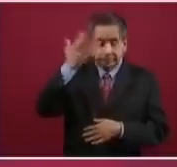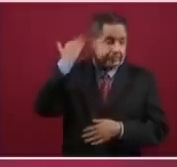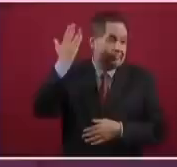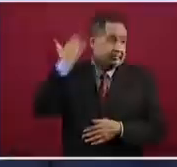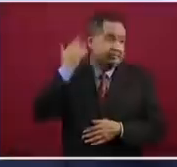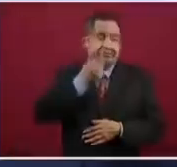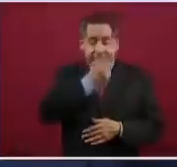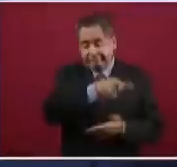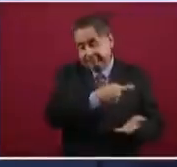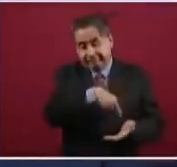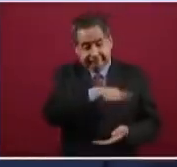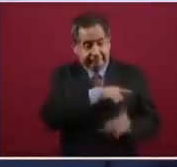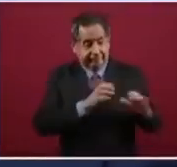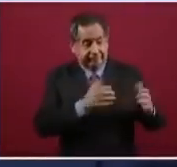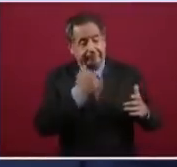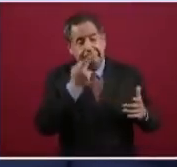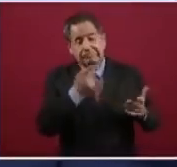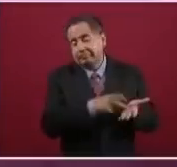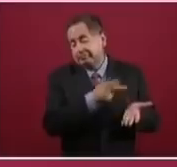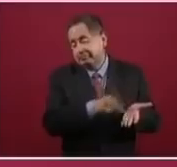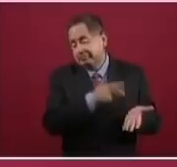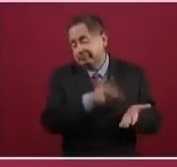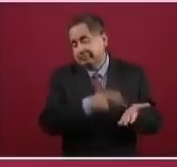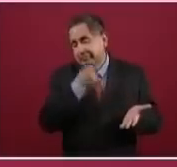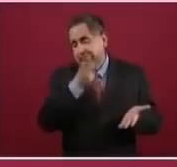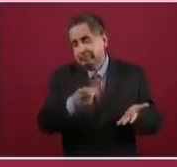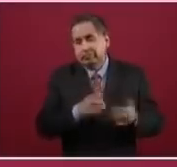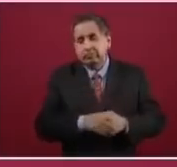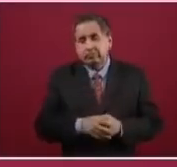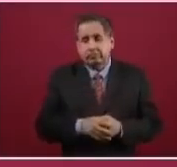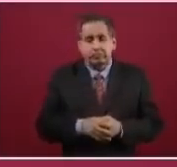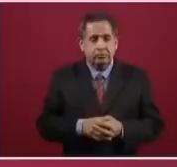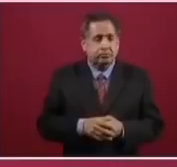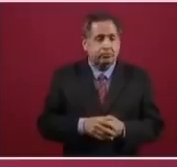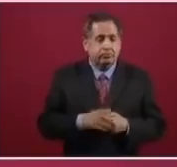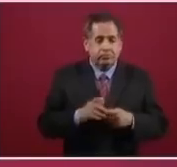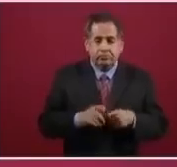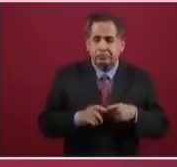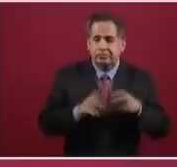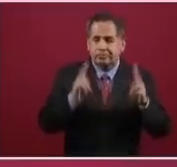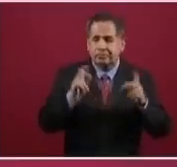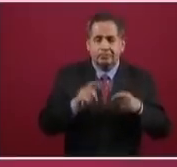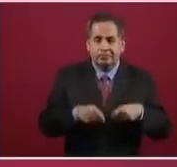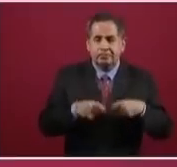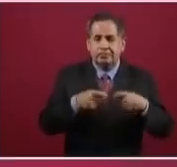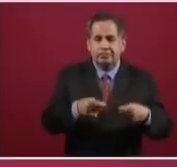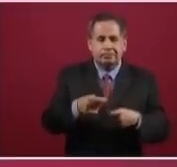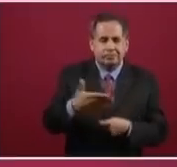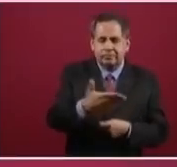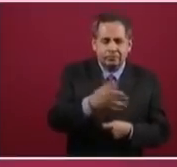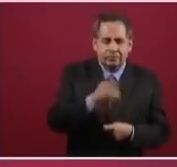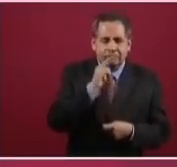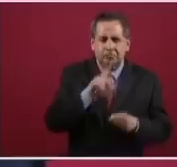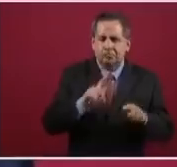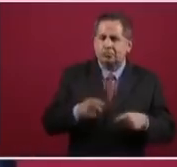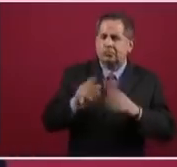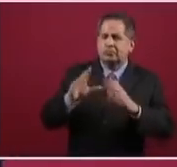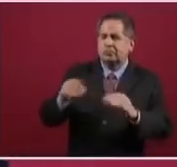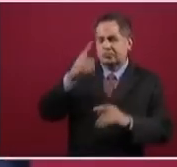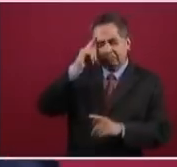qué en vez de darle un pescado enséñanos a pescar